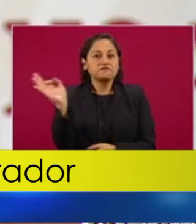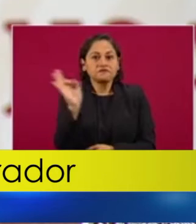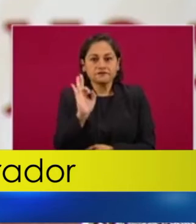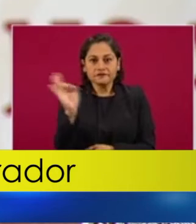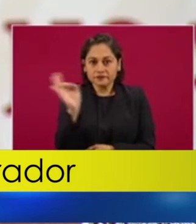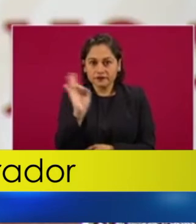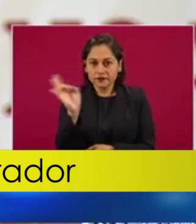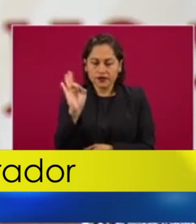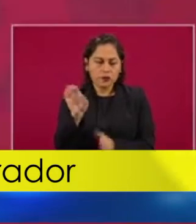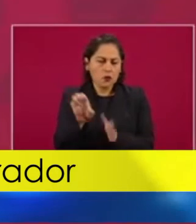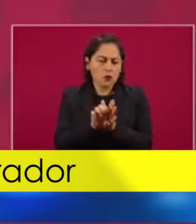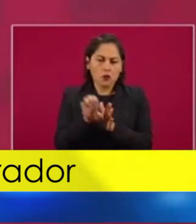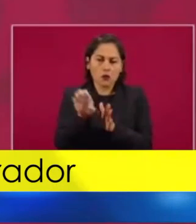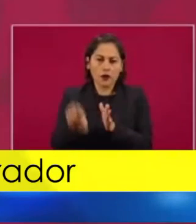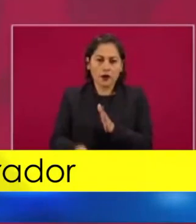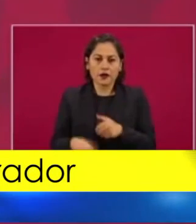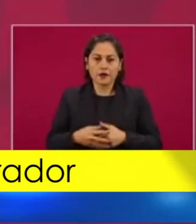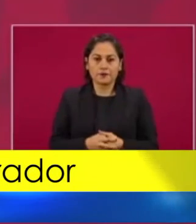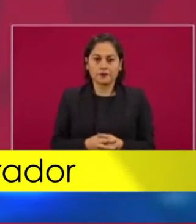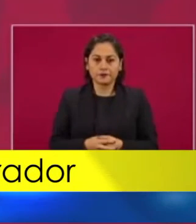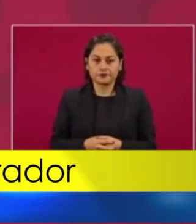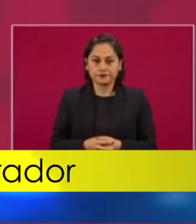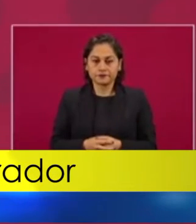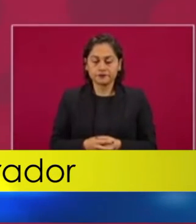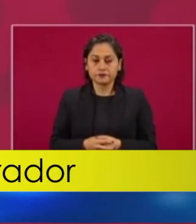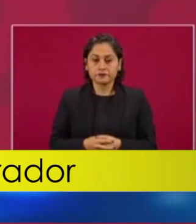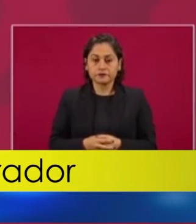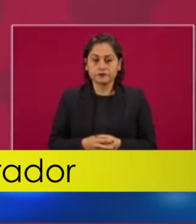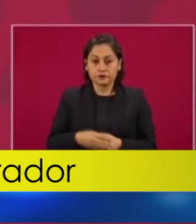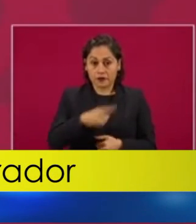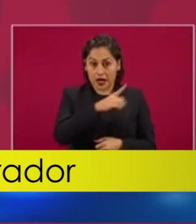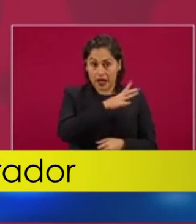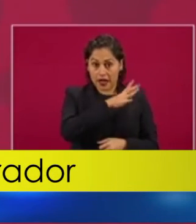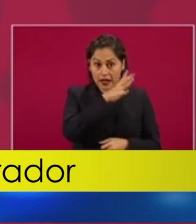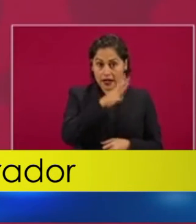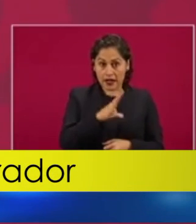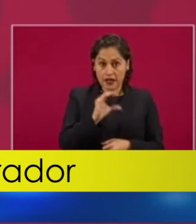venga el general Cienfuegos?